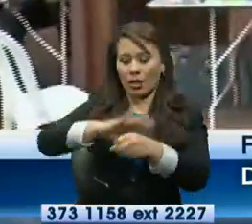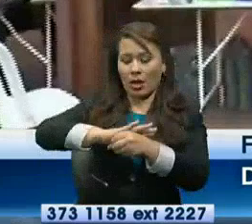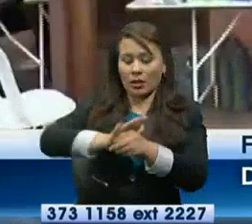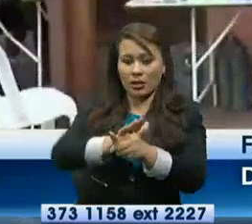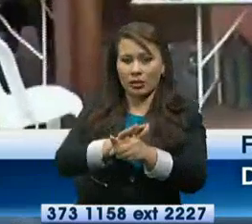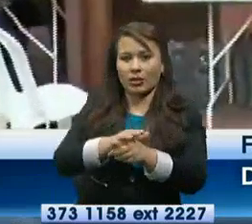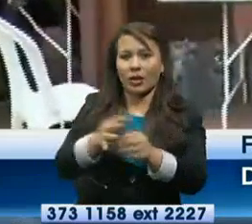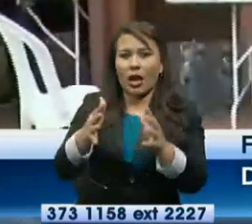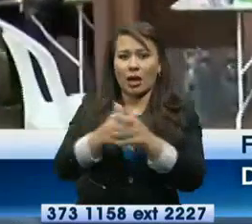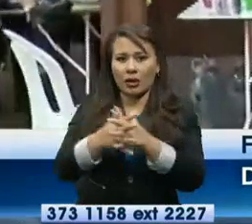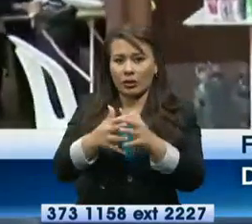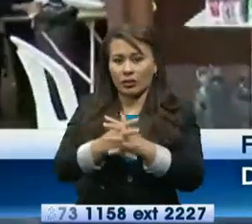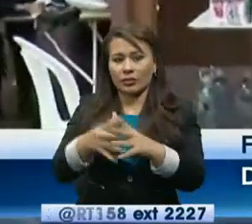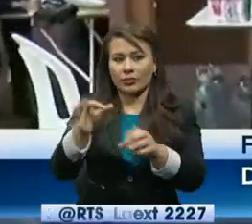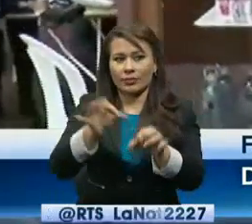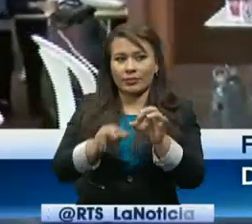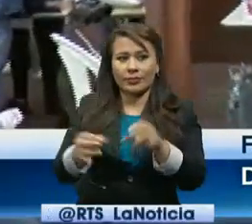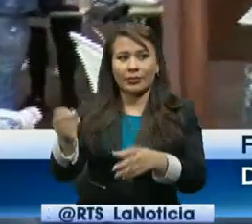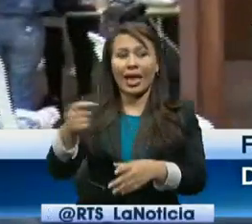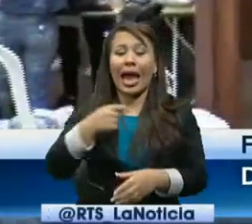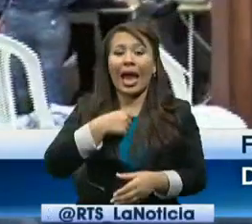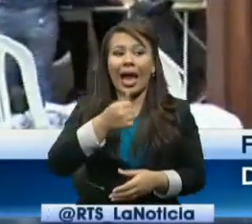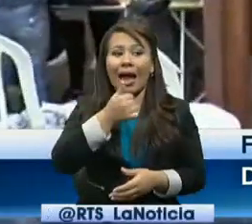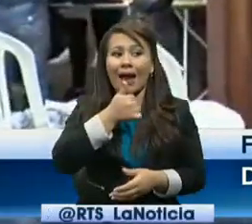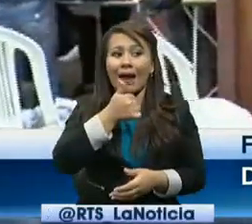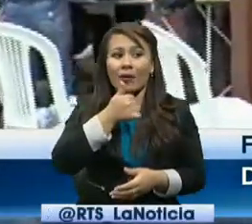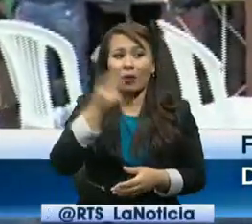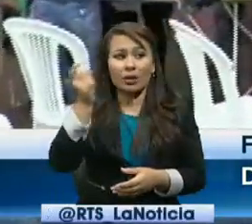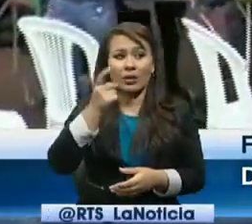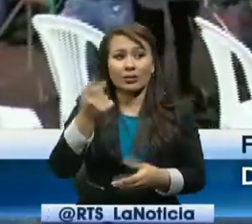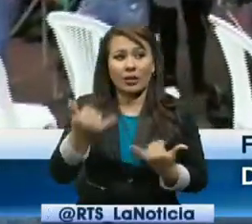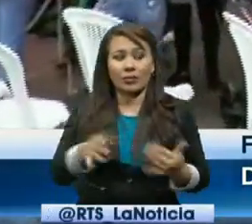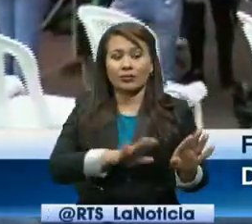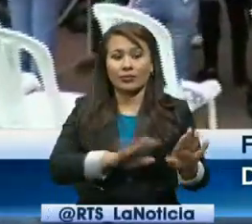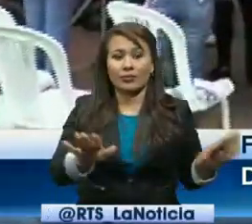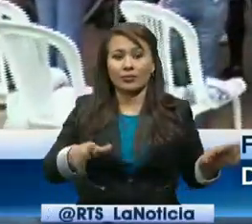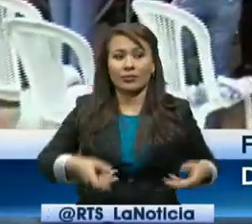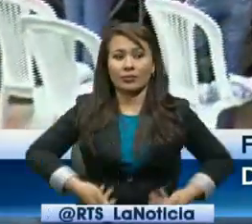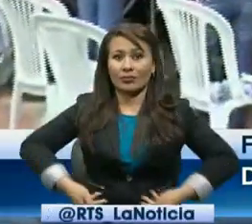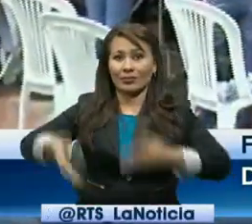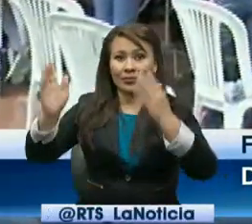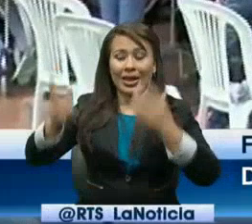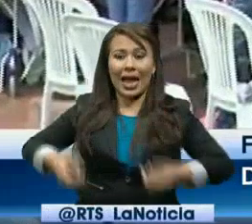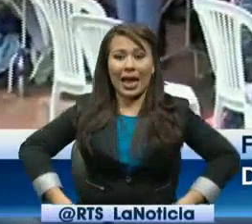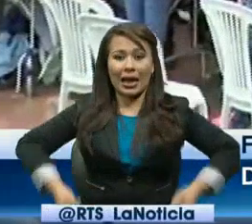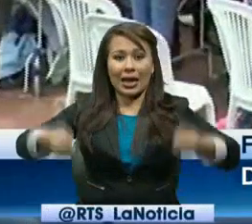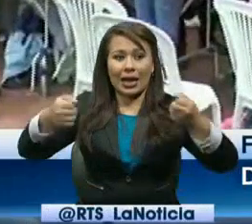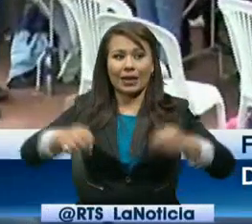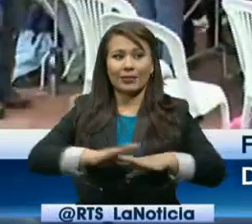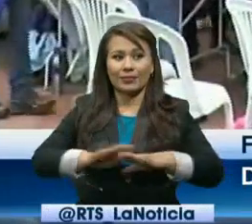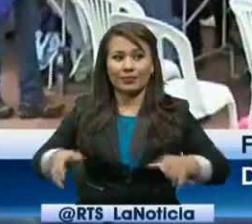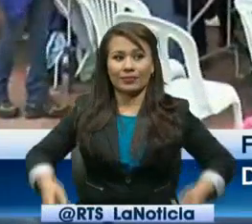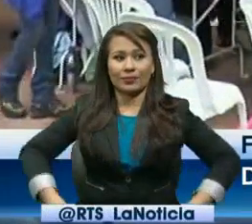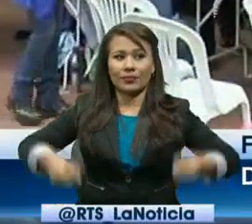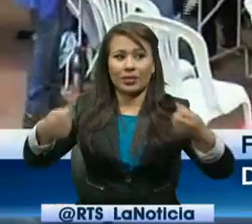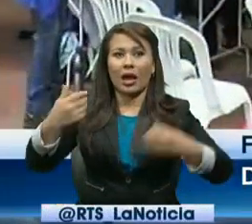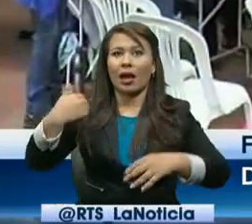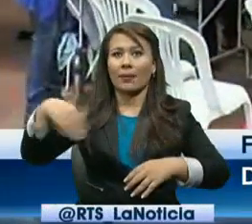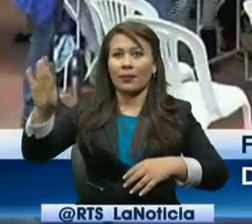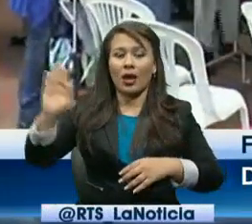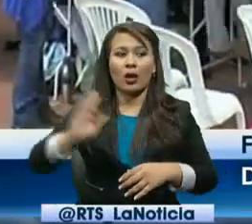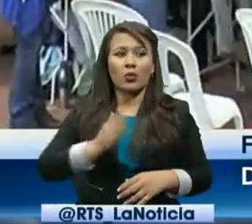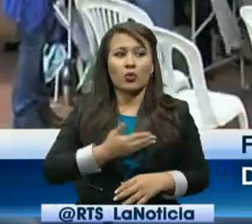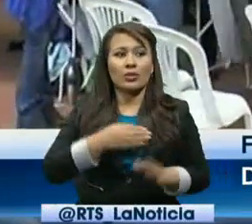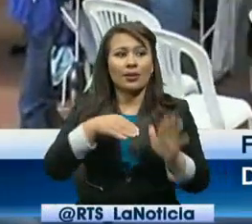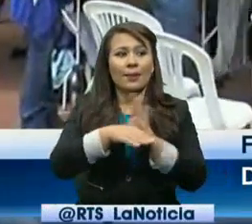Alimentos, estamos teniendo énfasis en el agua. En este momento hemos despachado ya cajas de alimentos que estaban listas para poder mandar a nuestro